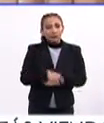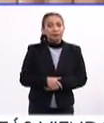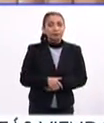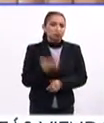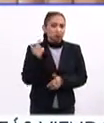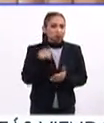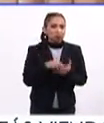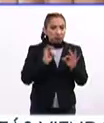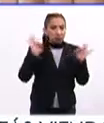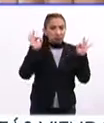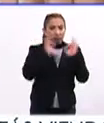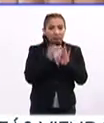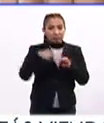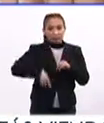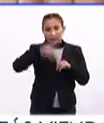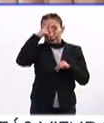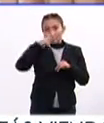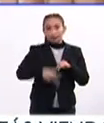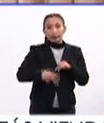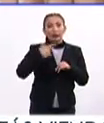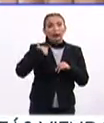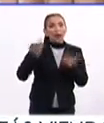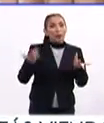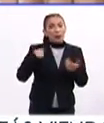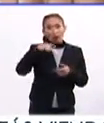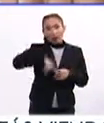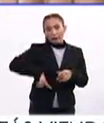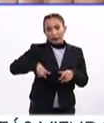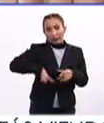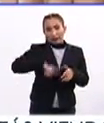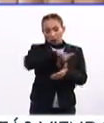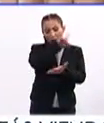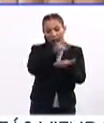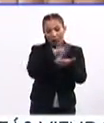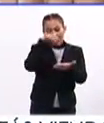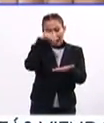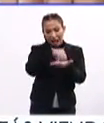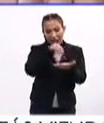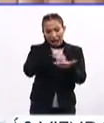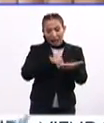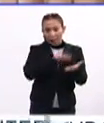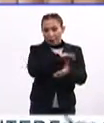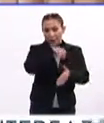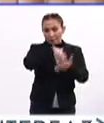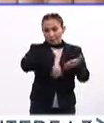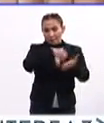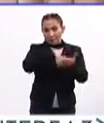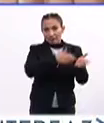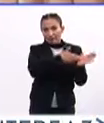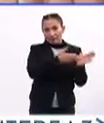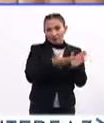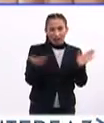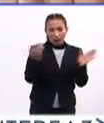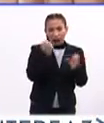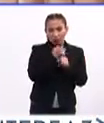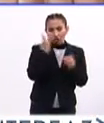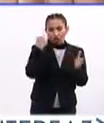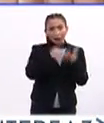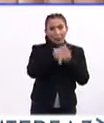Y creo que es algo muy importante que en México, la legislación mexicana se ha reformado en los últimos años, incluso